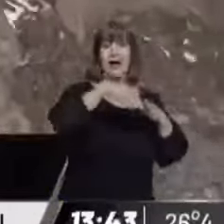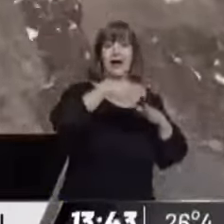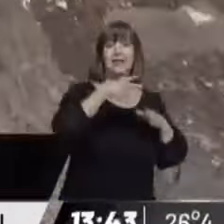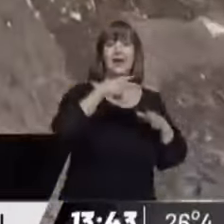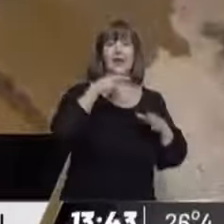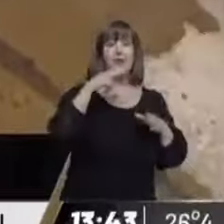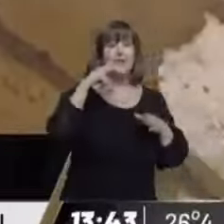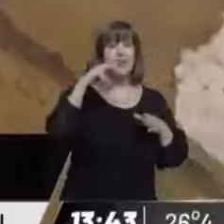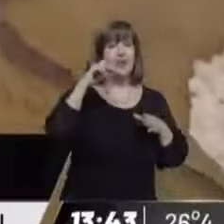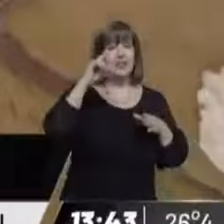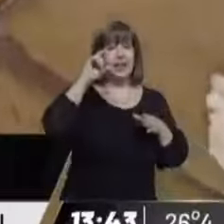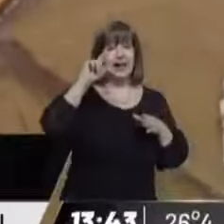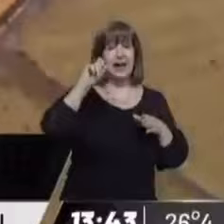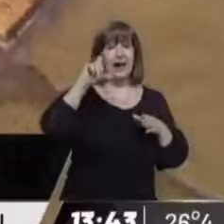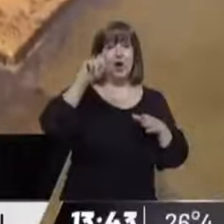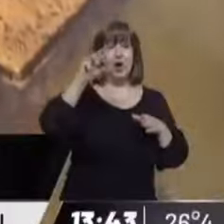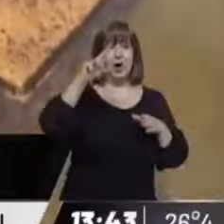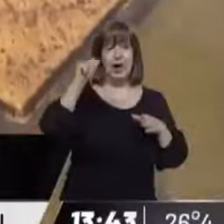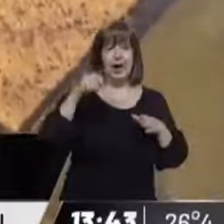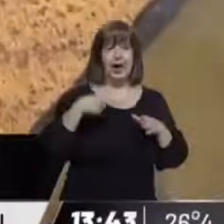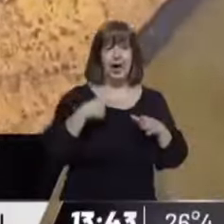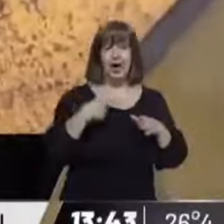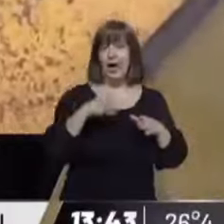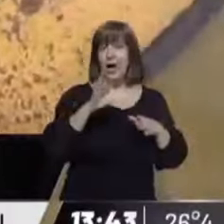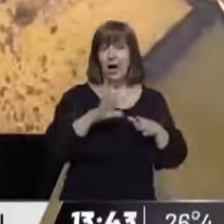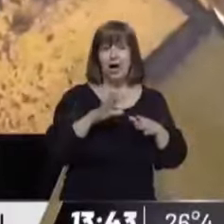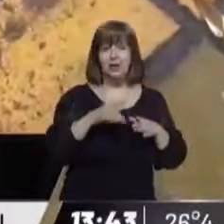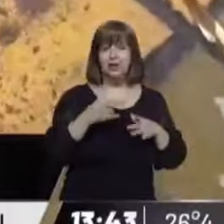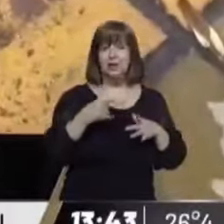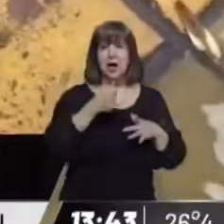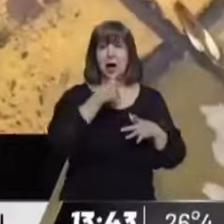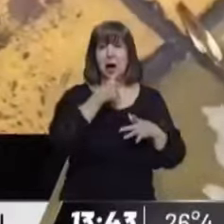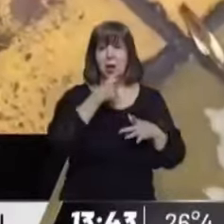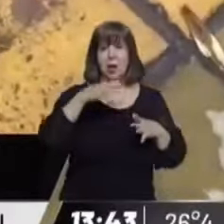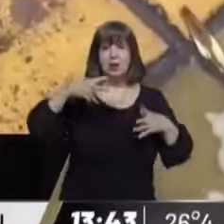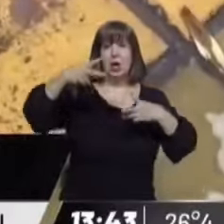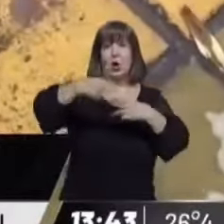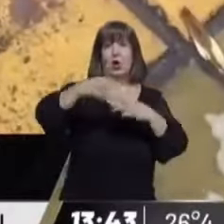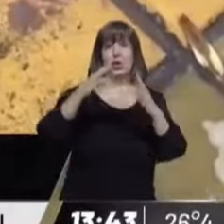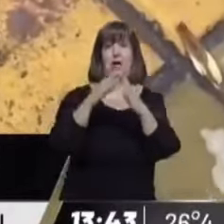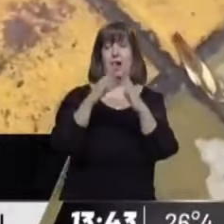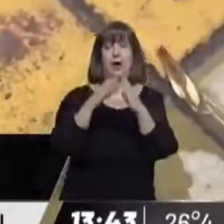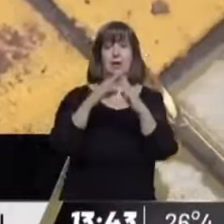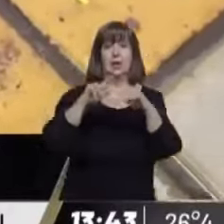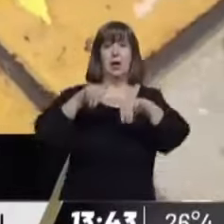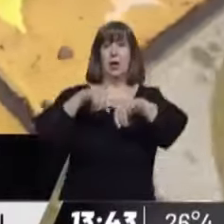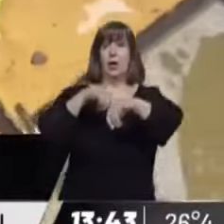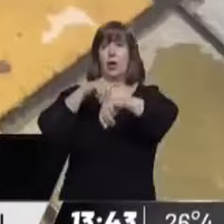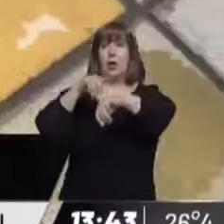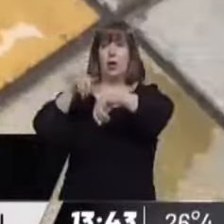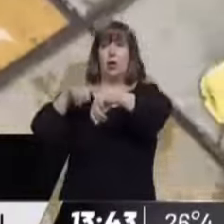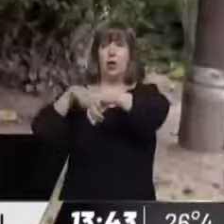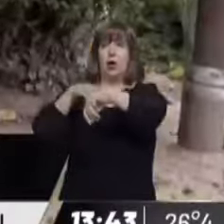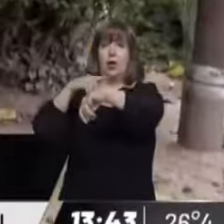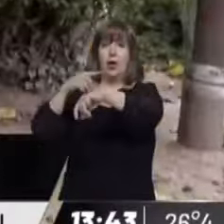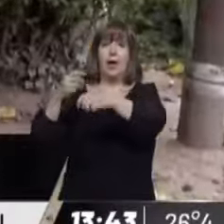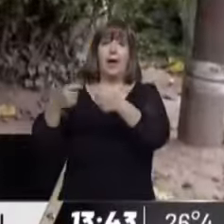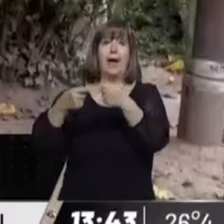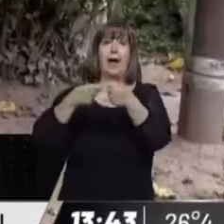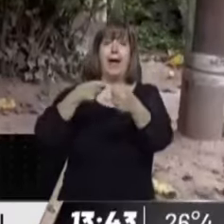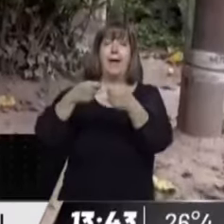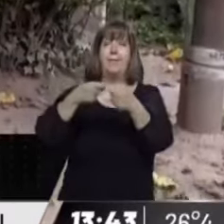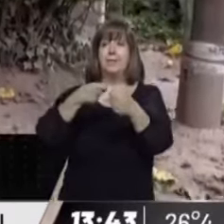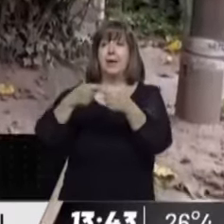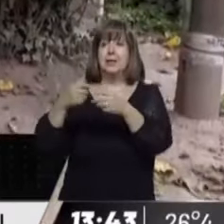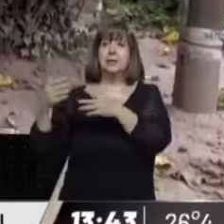Correa. Es algo permanente, nos dejan sin agua muchas horas porque acá que vienen a conectarte de